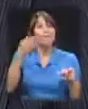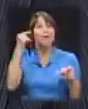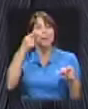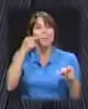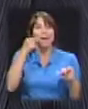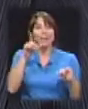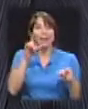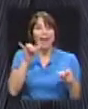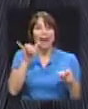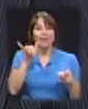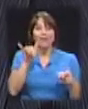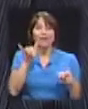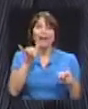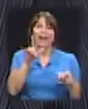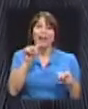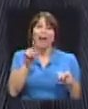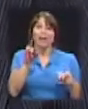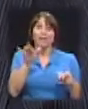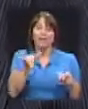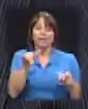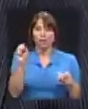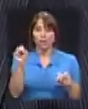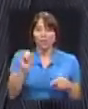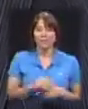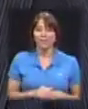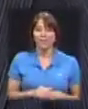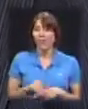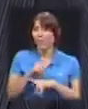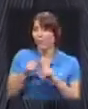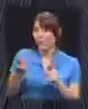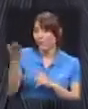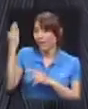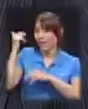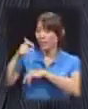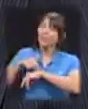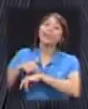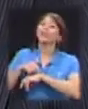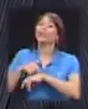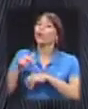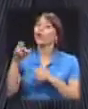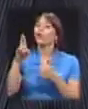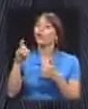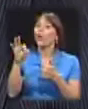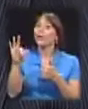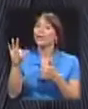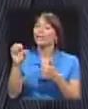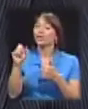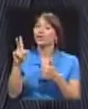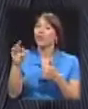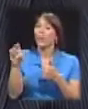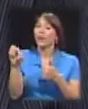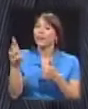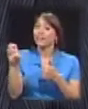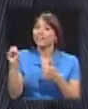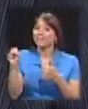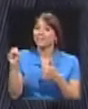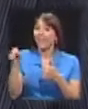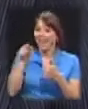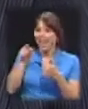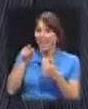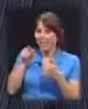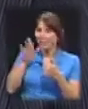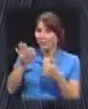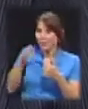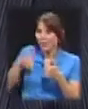usted recordará que fue muy interesante, porque estaba Robert Summers, el padre de Larry Summers, que ya lo comentamos.